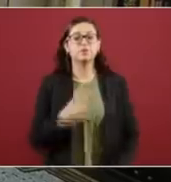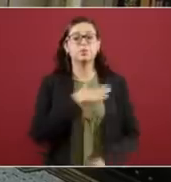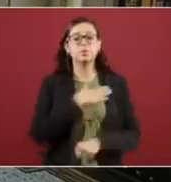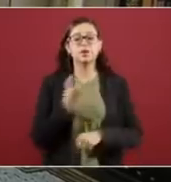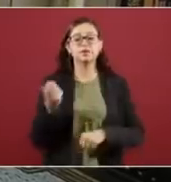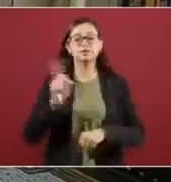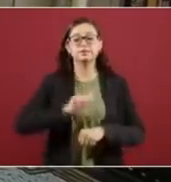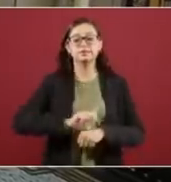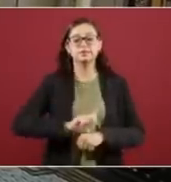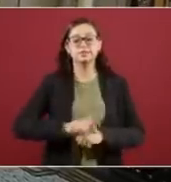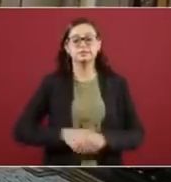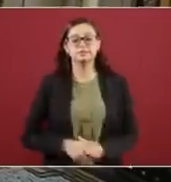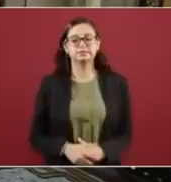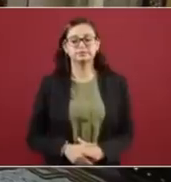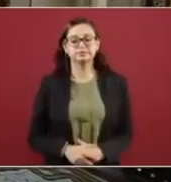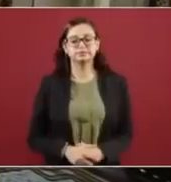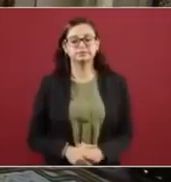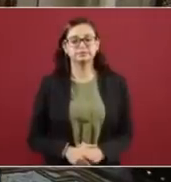bien